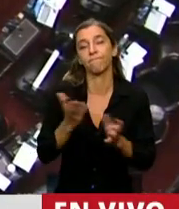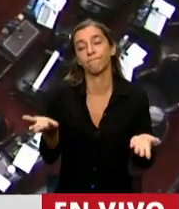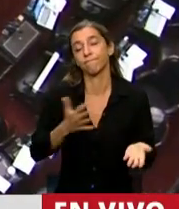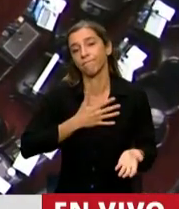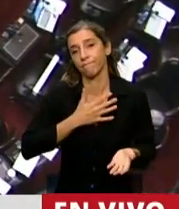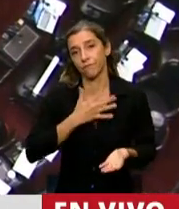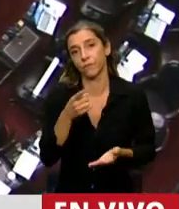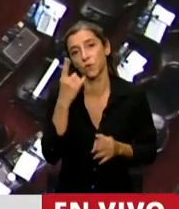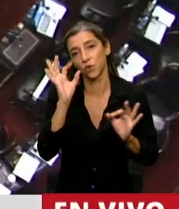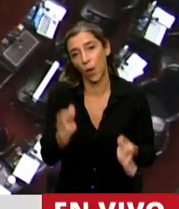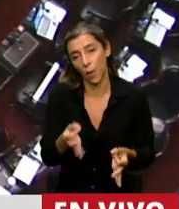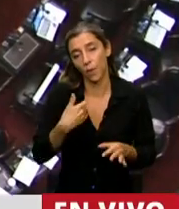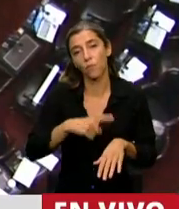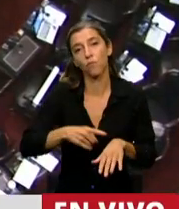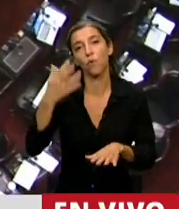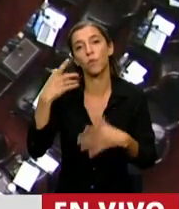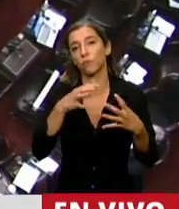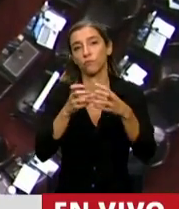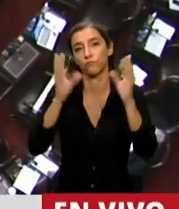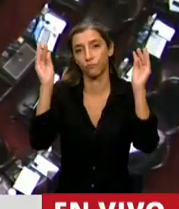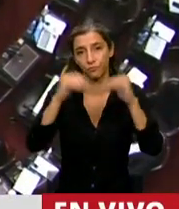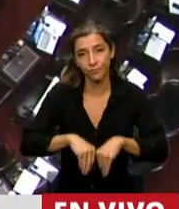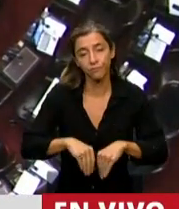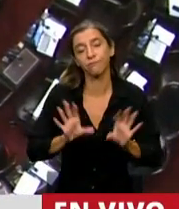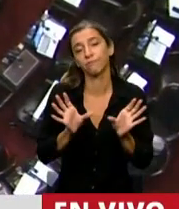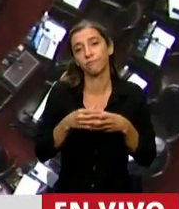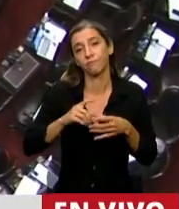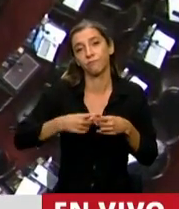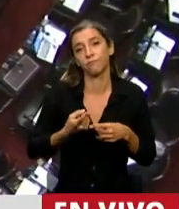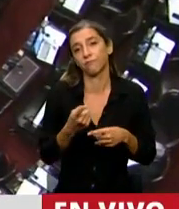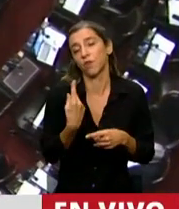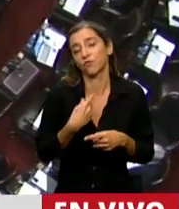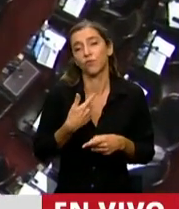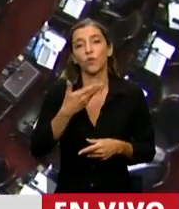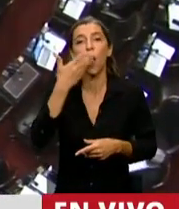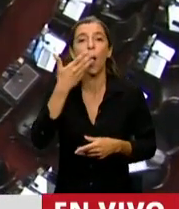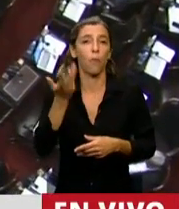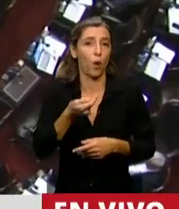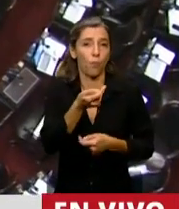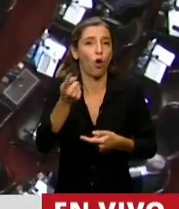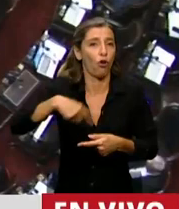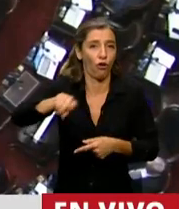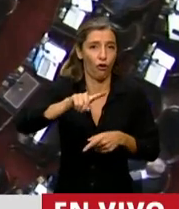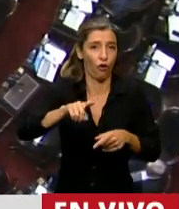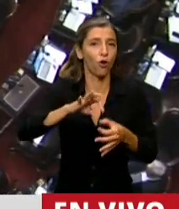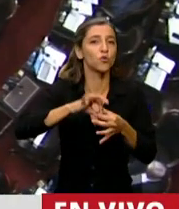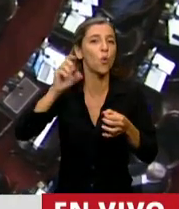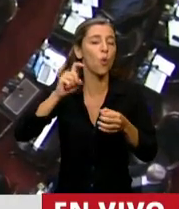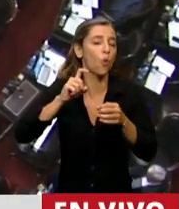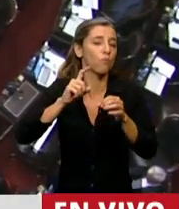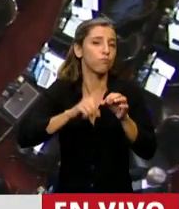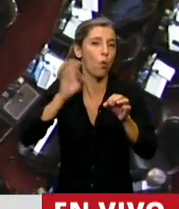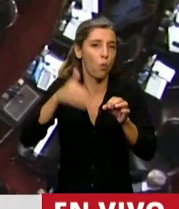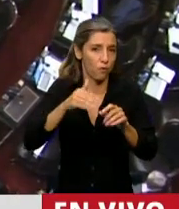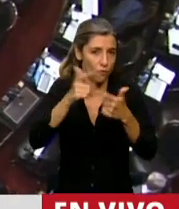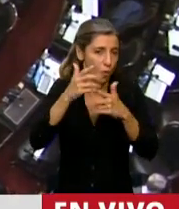aquella sesión fracasó y terminamos realizando desde nuestro bloque expresiones en minoría. La cuestión es que se avanzó en aquel préstamo stand-by,